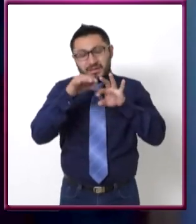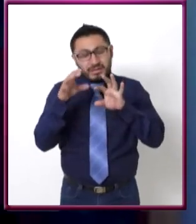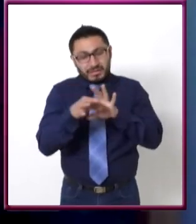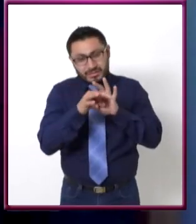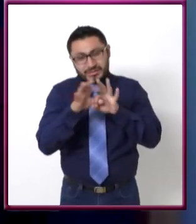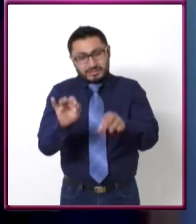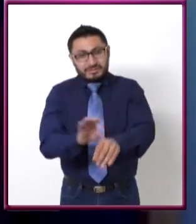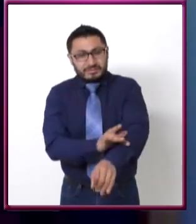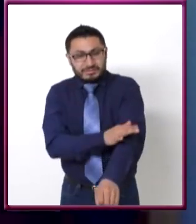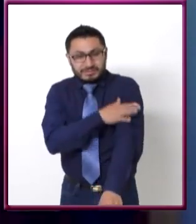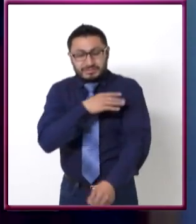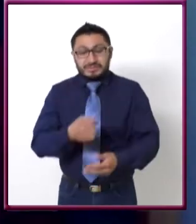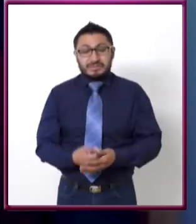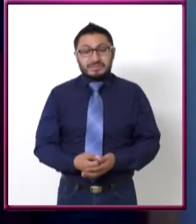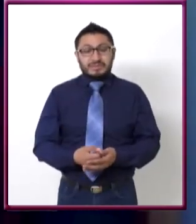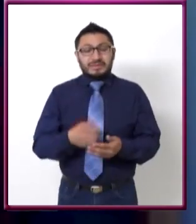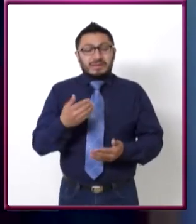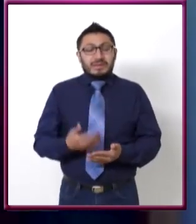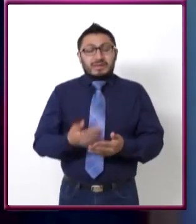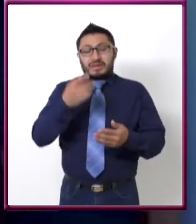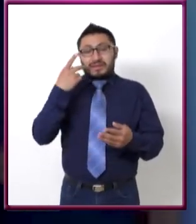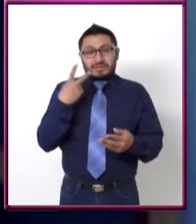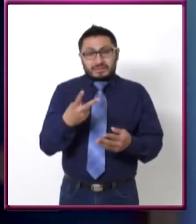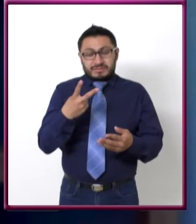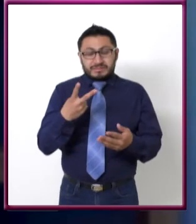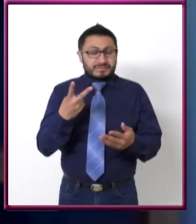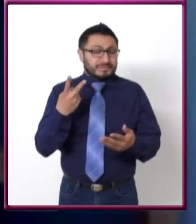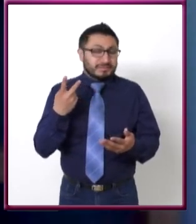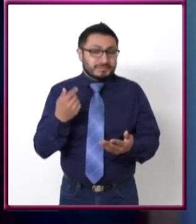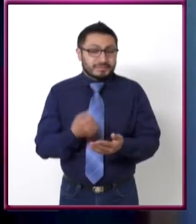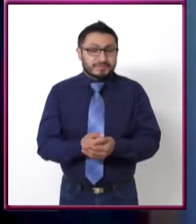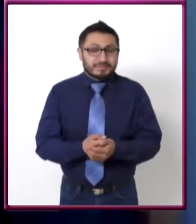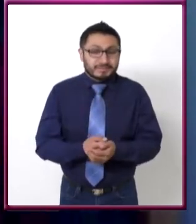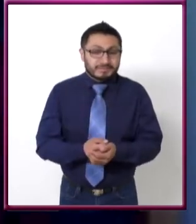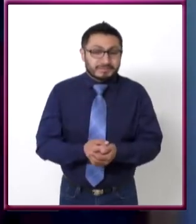nuestras emociones desde dos